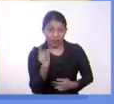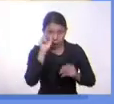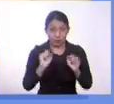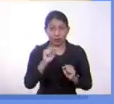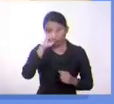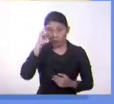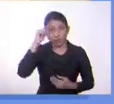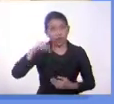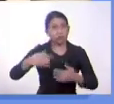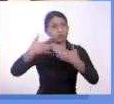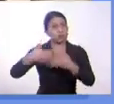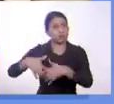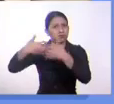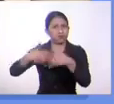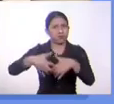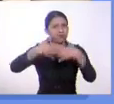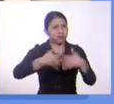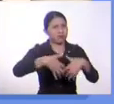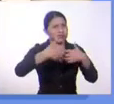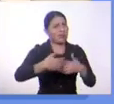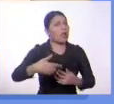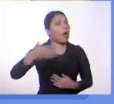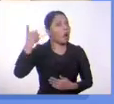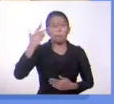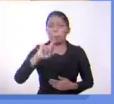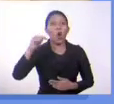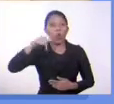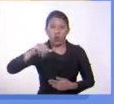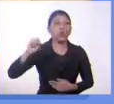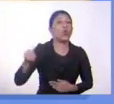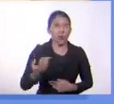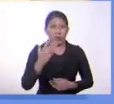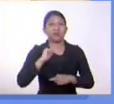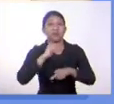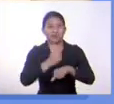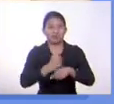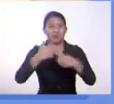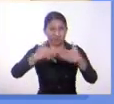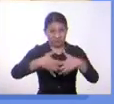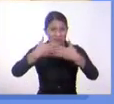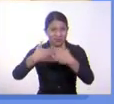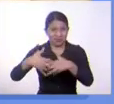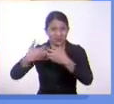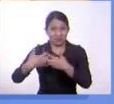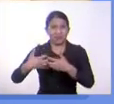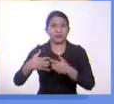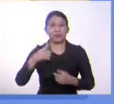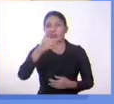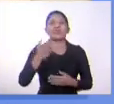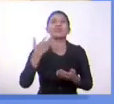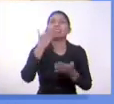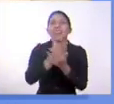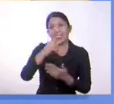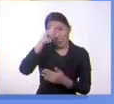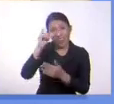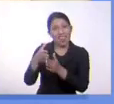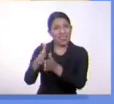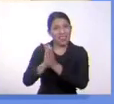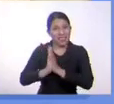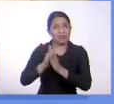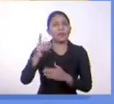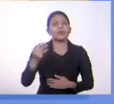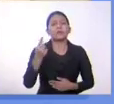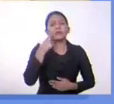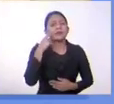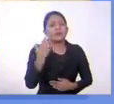las empresas, antes no era así, pero ahora sí. Todas las empresas cuando querés ir a trabajar te piden